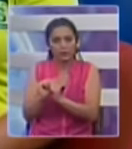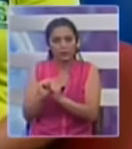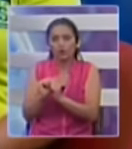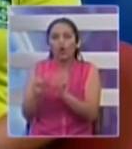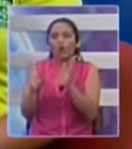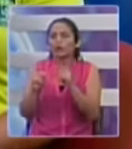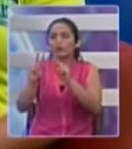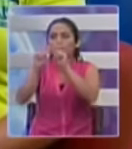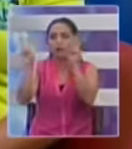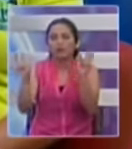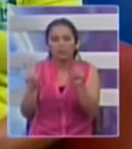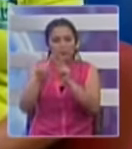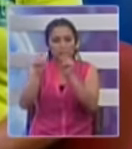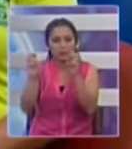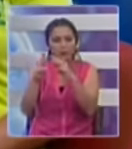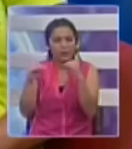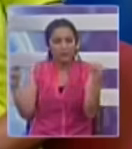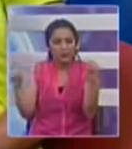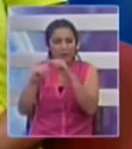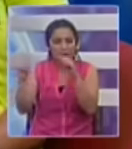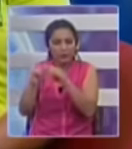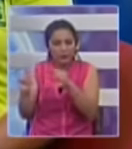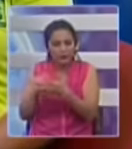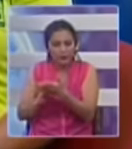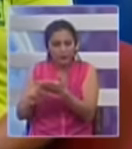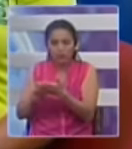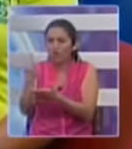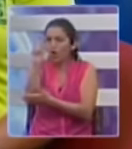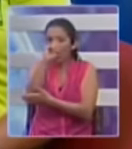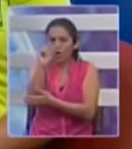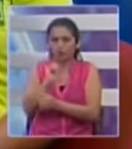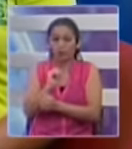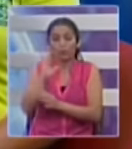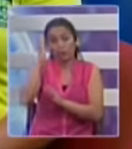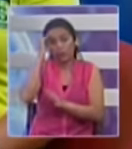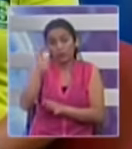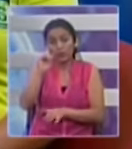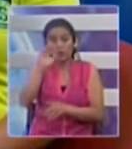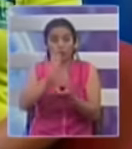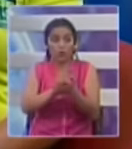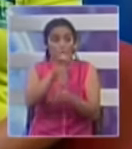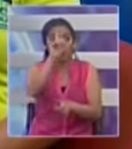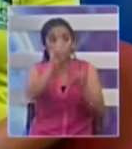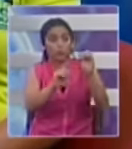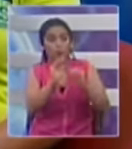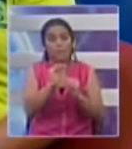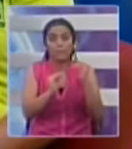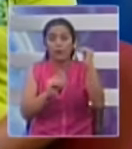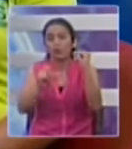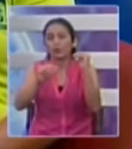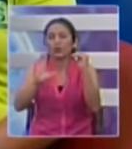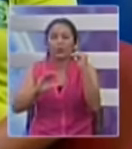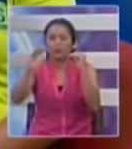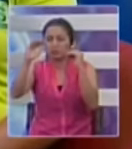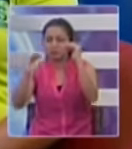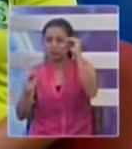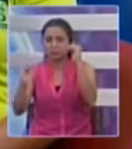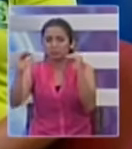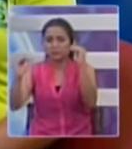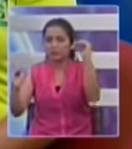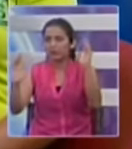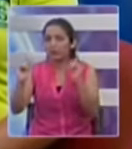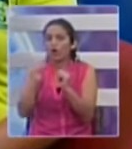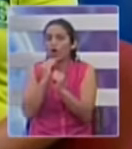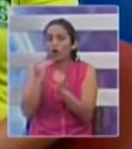discriminación entre el que más sabe, porque viene de un buen colegio, académicamente, y el que menos saben, y esos chicos no accederían a la